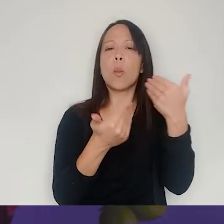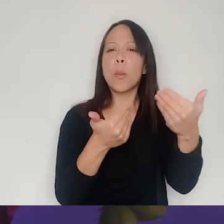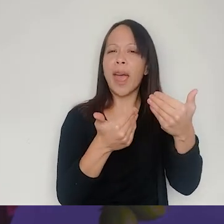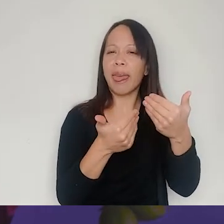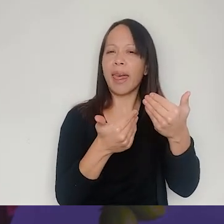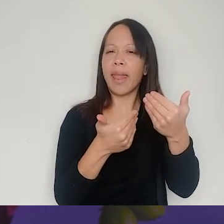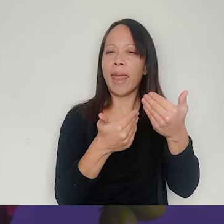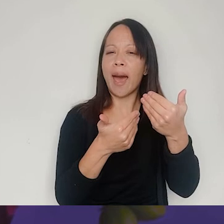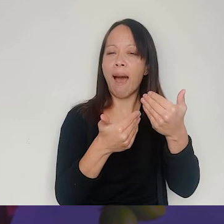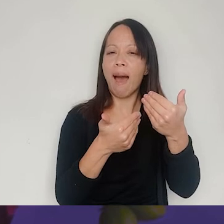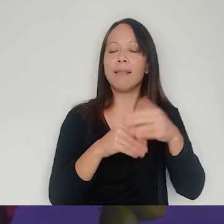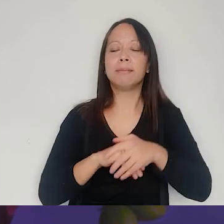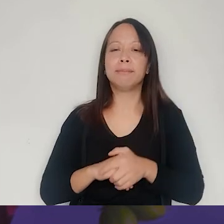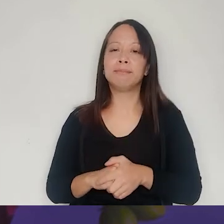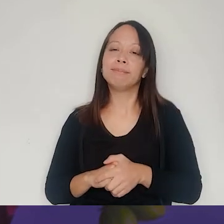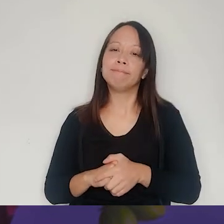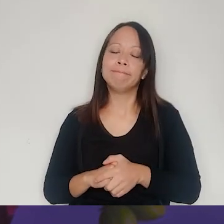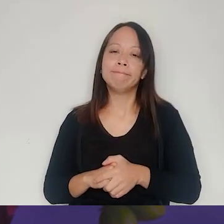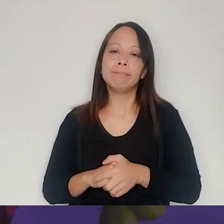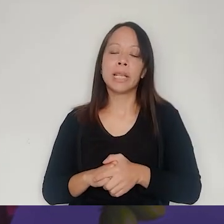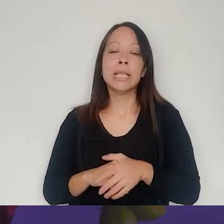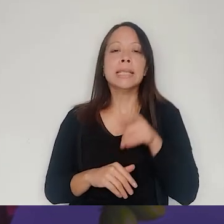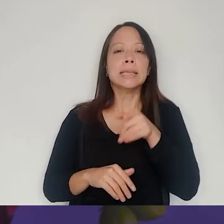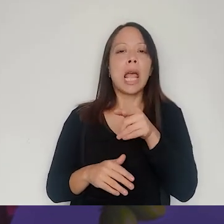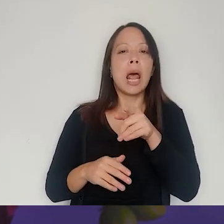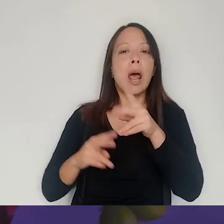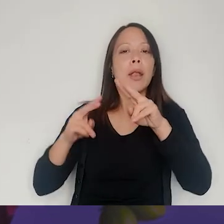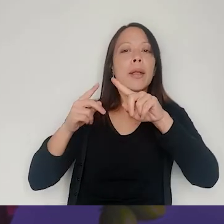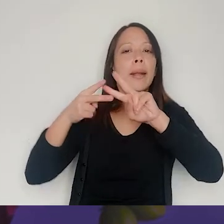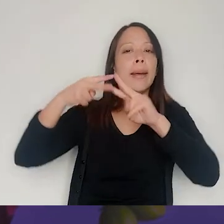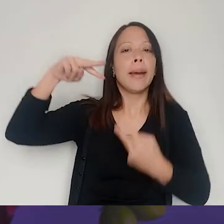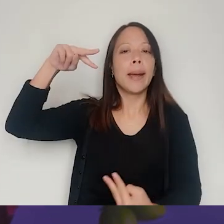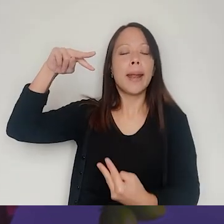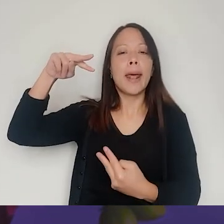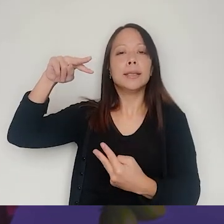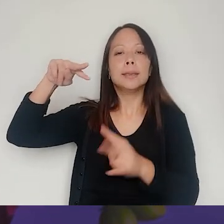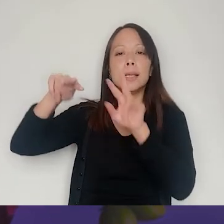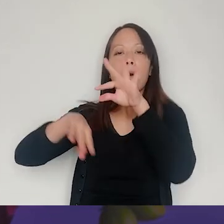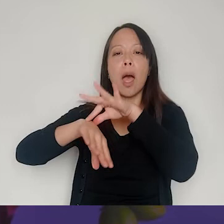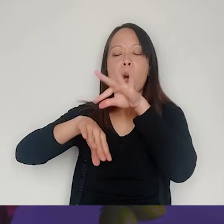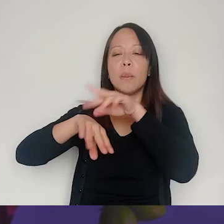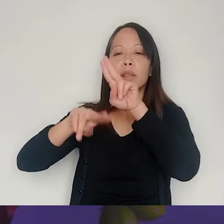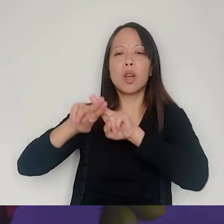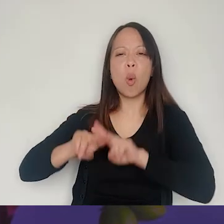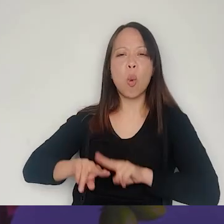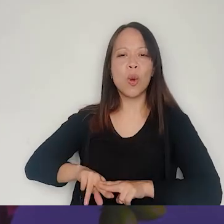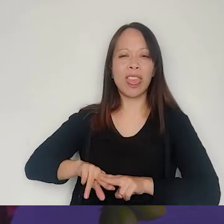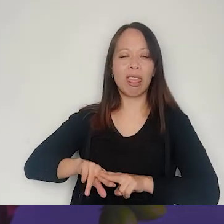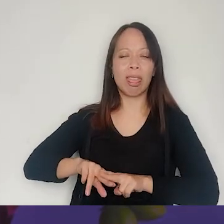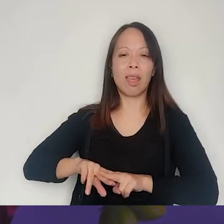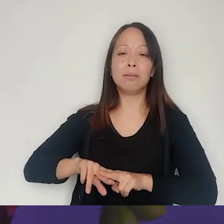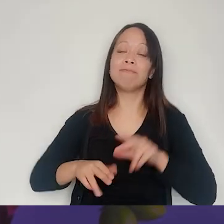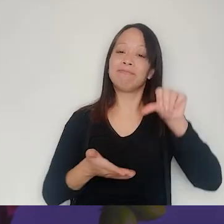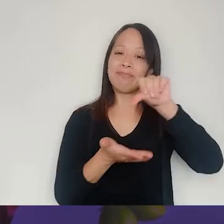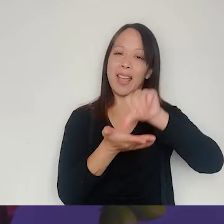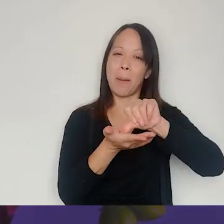para nosotros es esencial, que es la especialidad de genética clínica. ¿Todos los países en Europa tienen especialidad de genética clínica? Pues en España